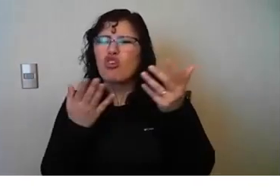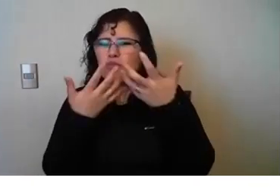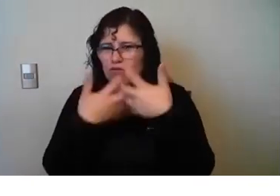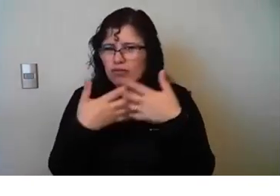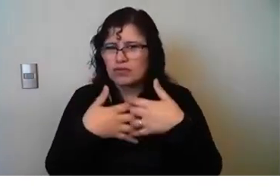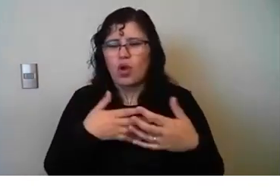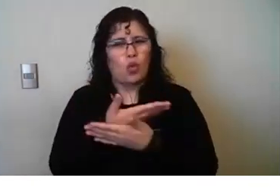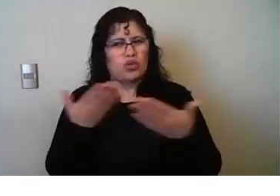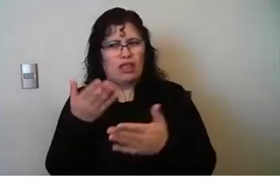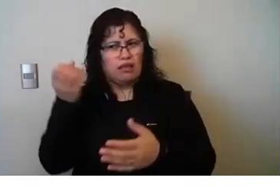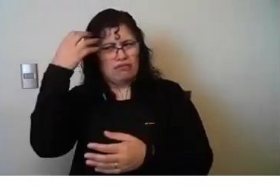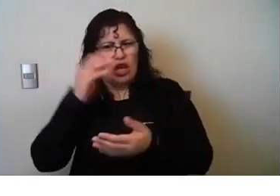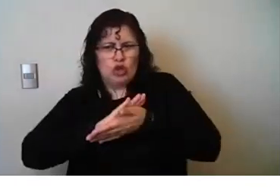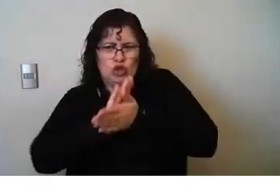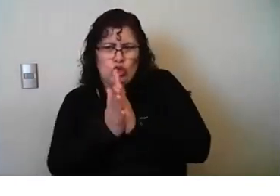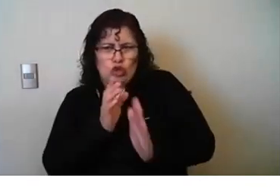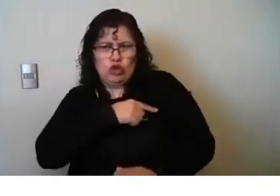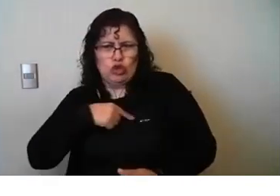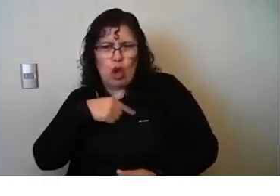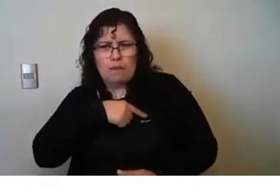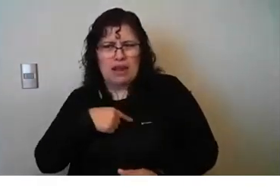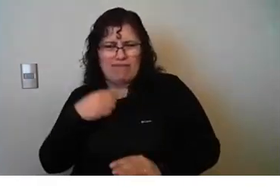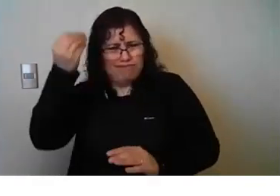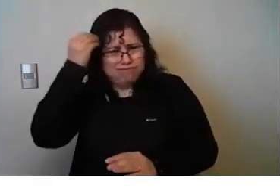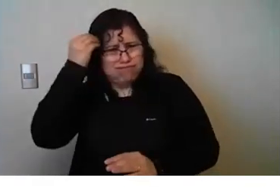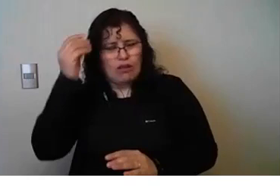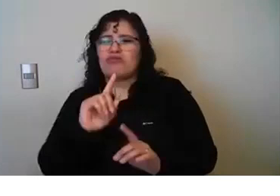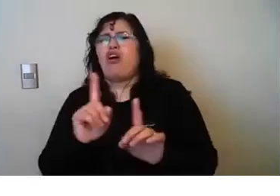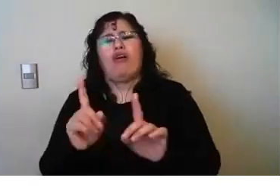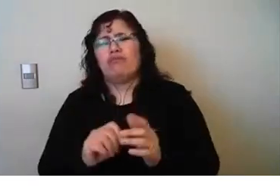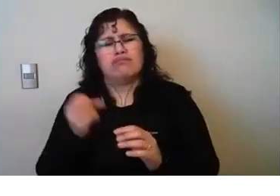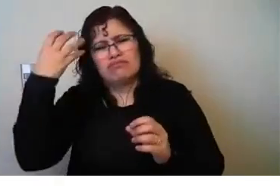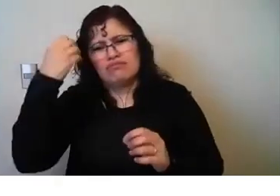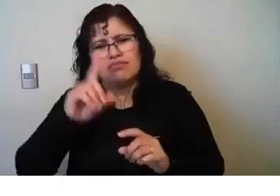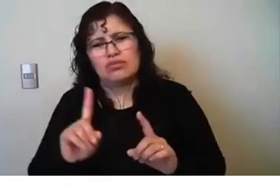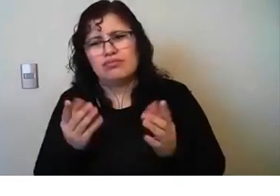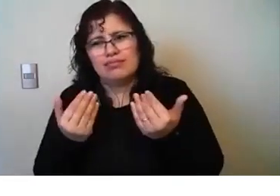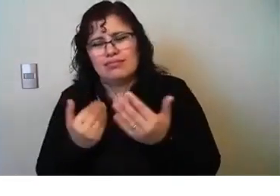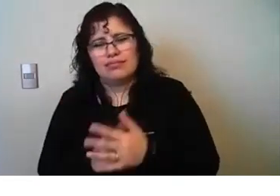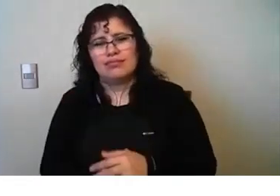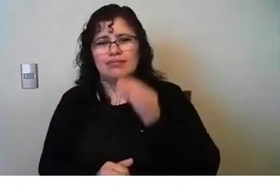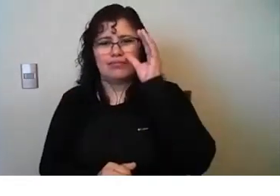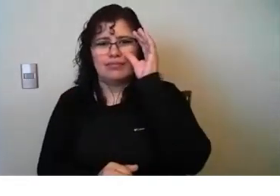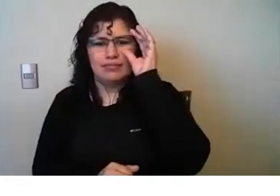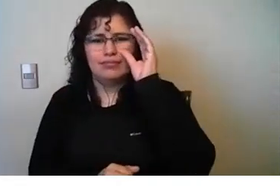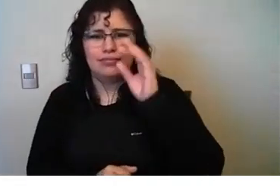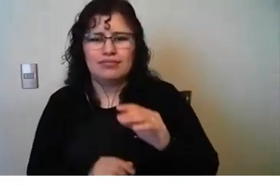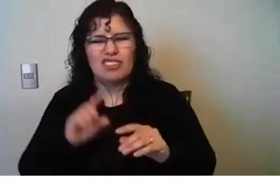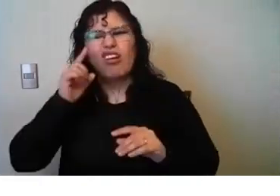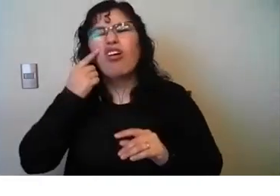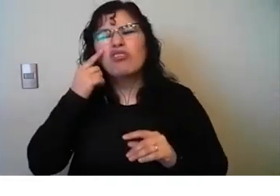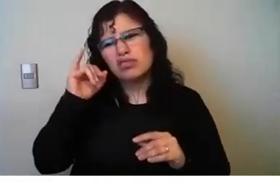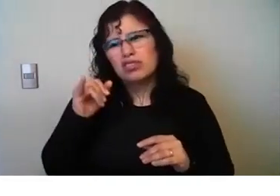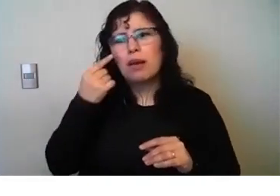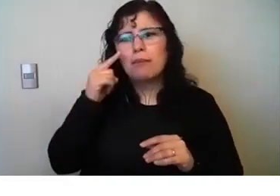elementos, no es parte o no es el sentido de esta clase. Luego tenemos en